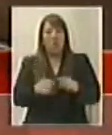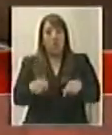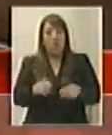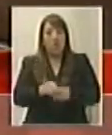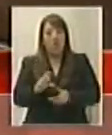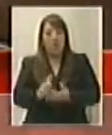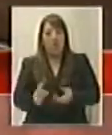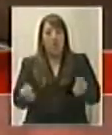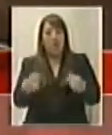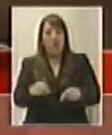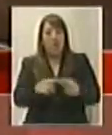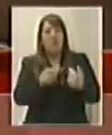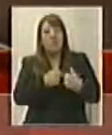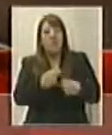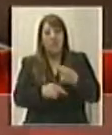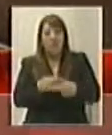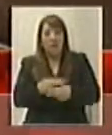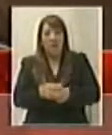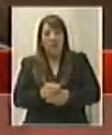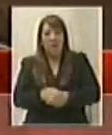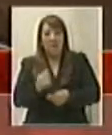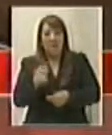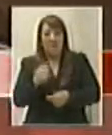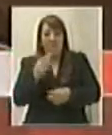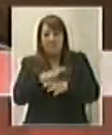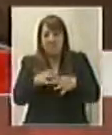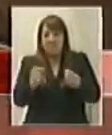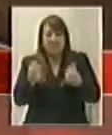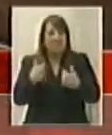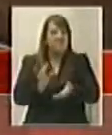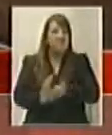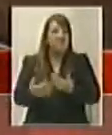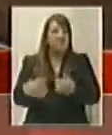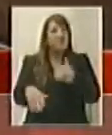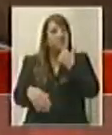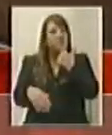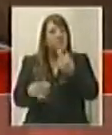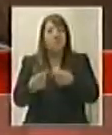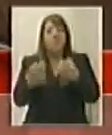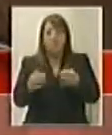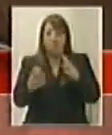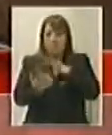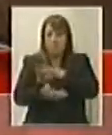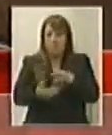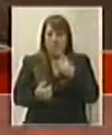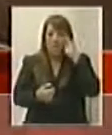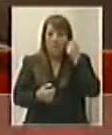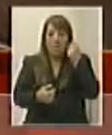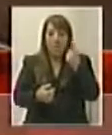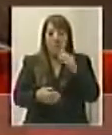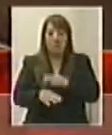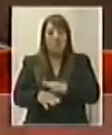Lima y en la representación nacional hay una absoluta indiferencia y también cierta complicidad